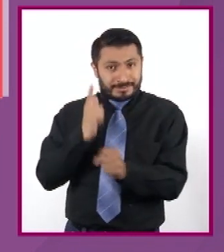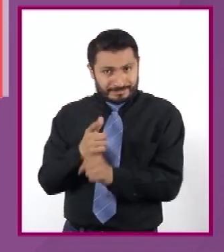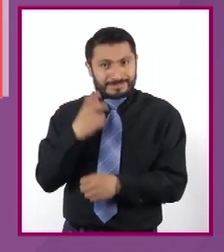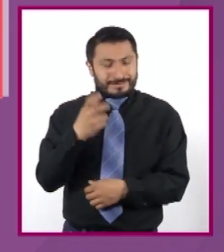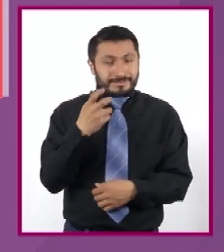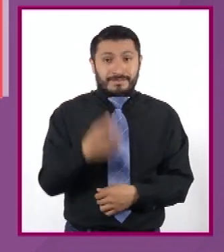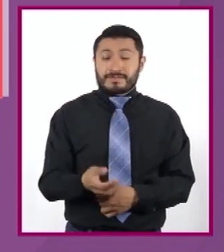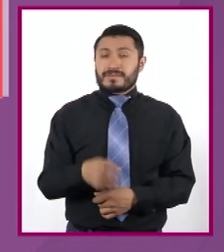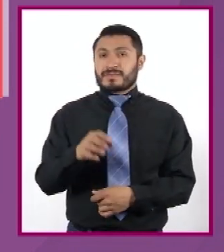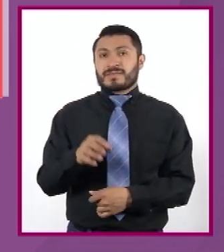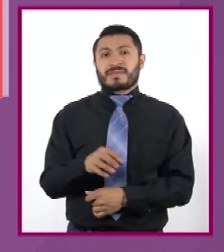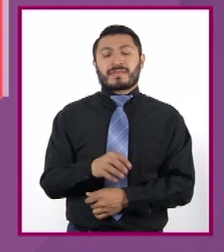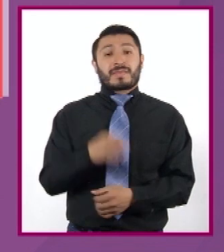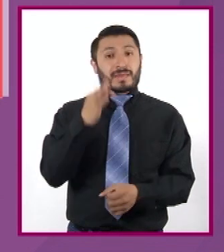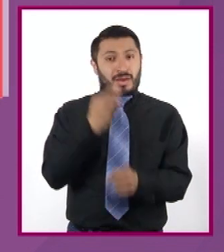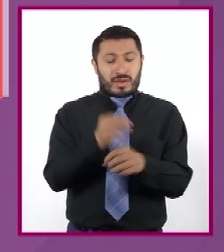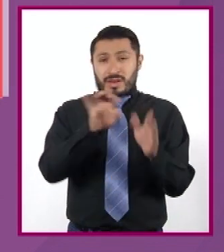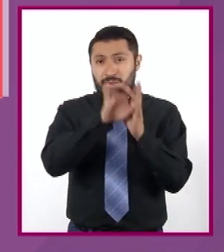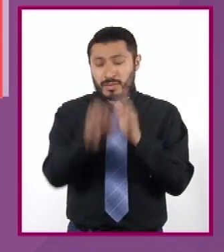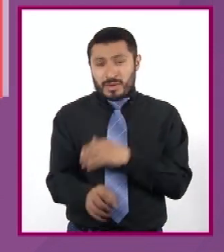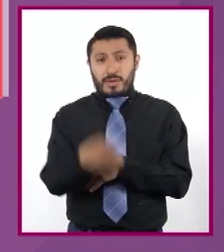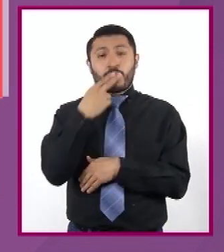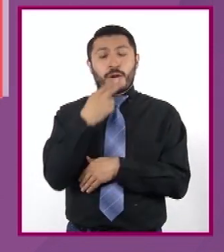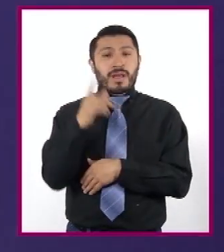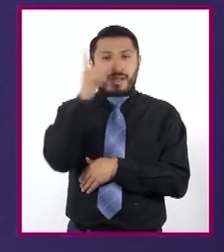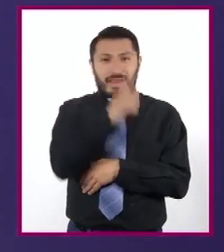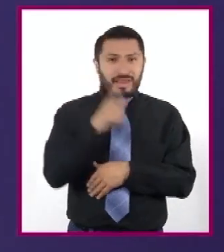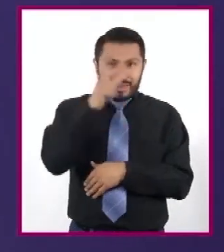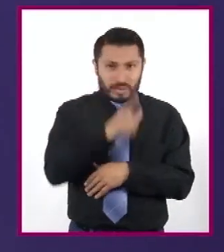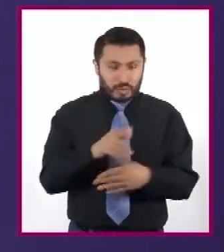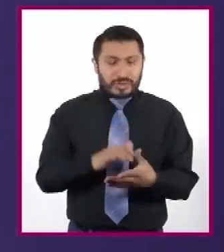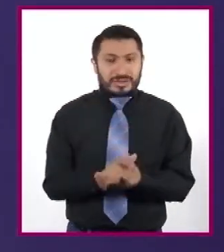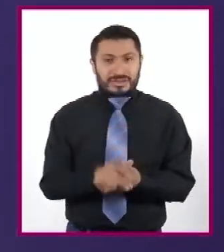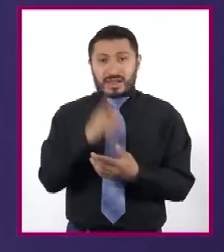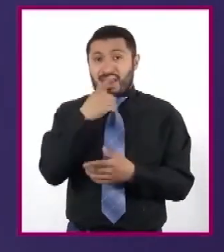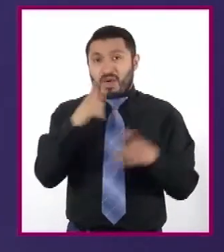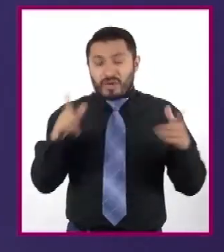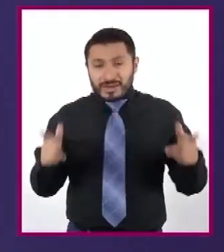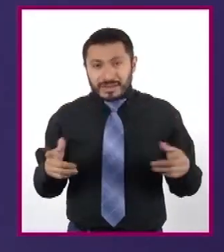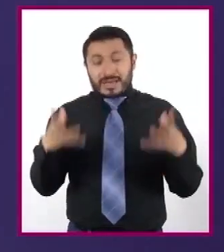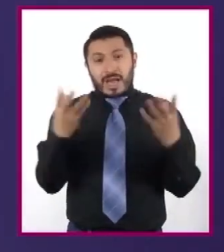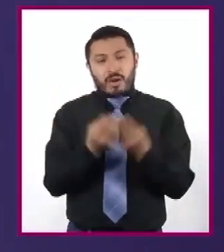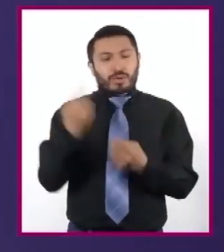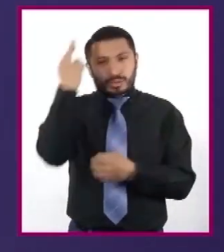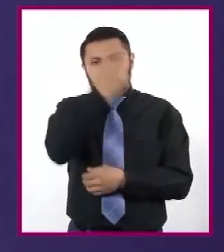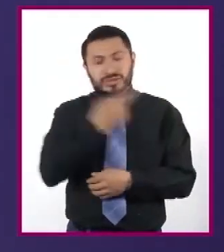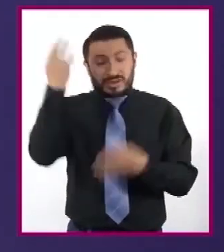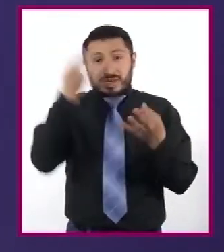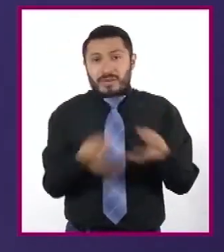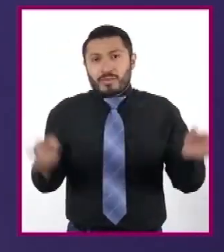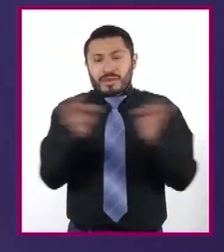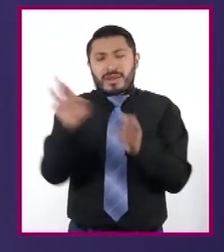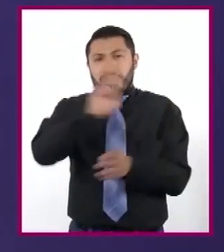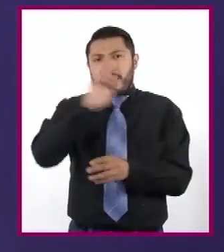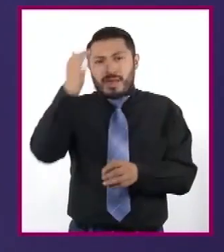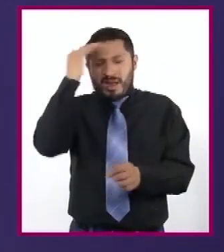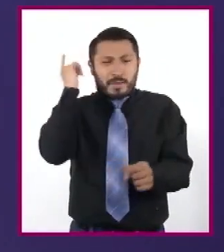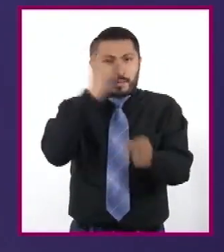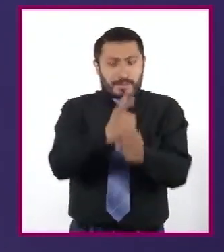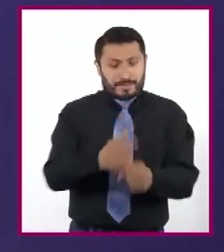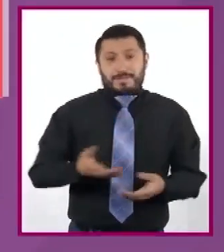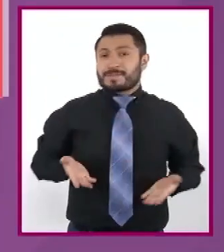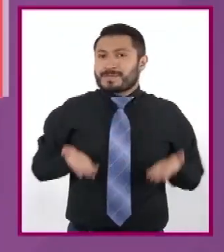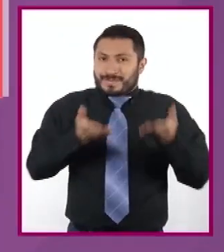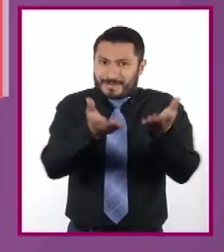En este caso, cuando son empleados de manera lingüística. Juntos vamos a revisar la importancia de reconocerlos. Aquí